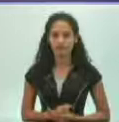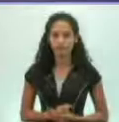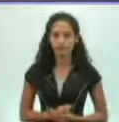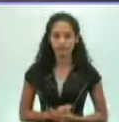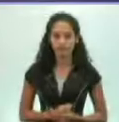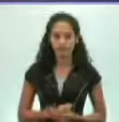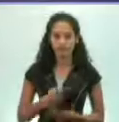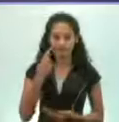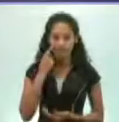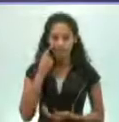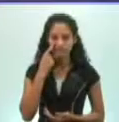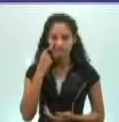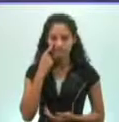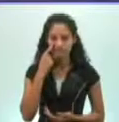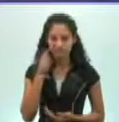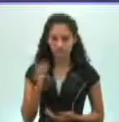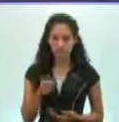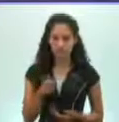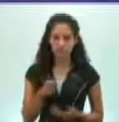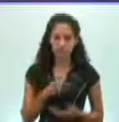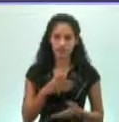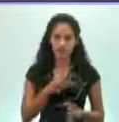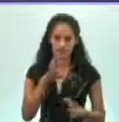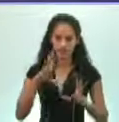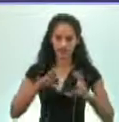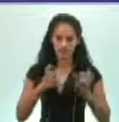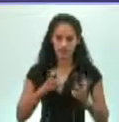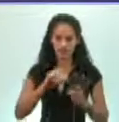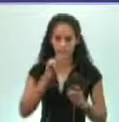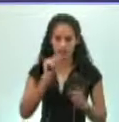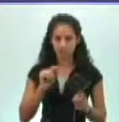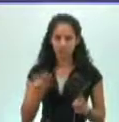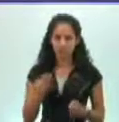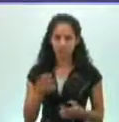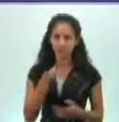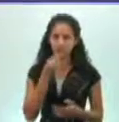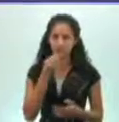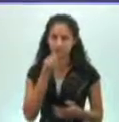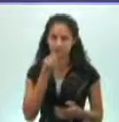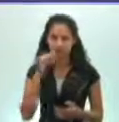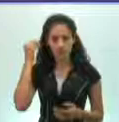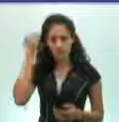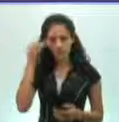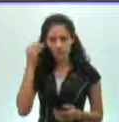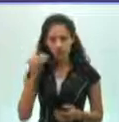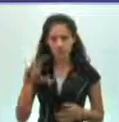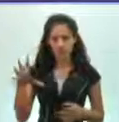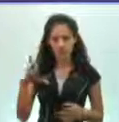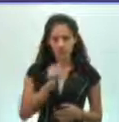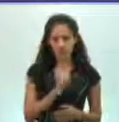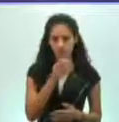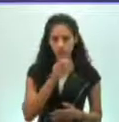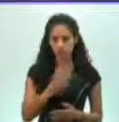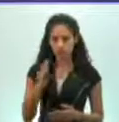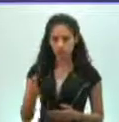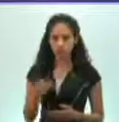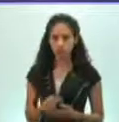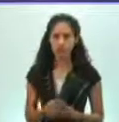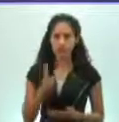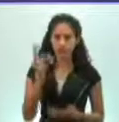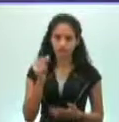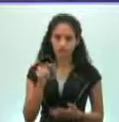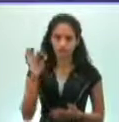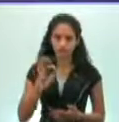Habrás notado que estamos en presencia de un gráfico que nos permite analizar partes de un todo y que nos ayudará con el cálculo